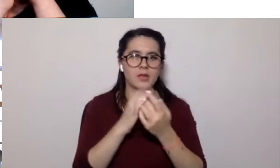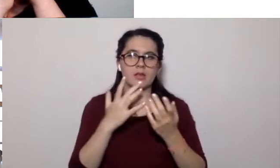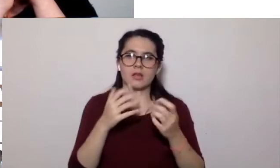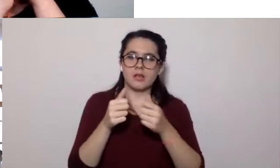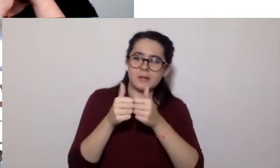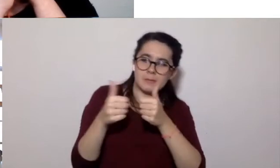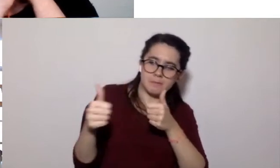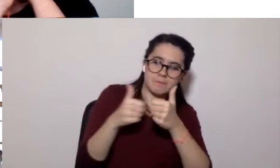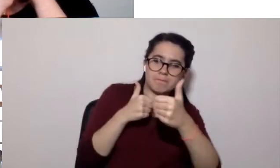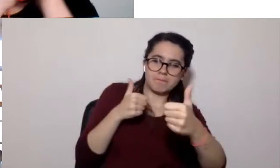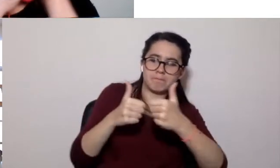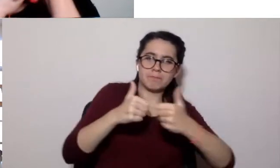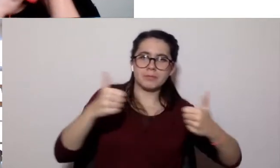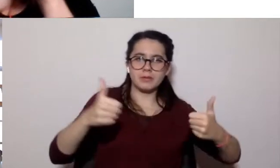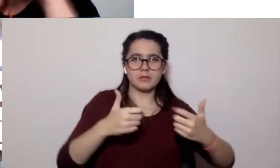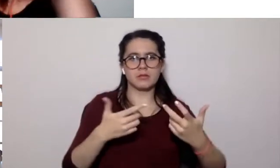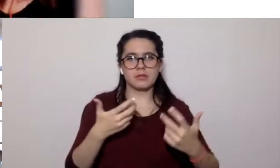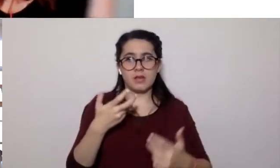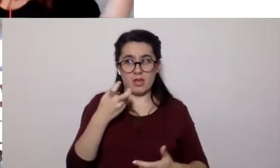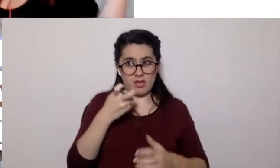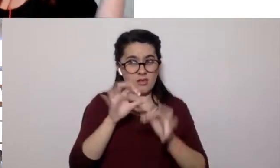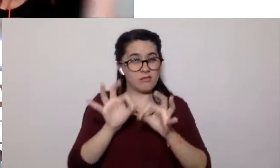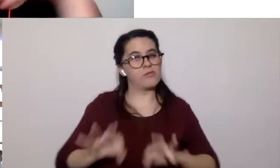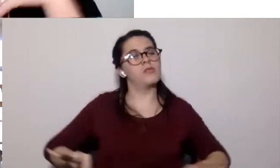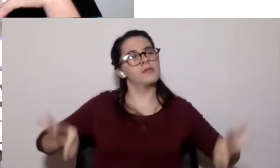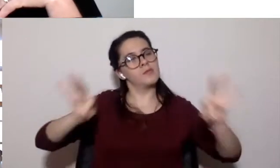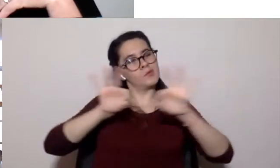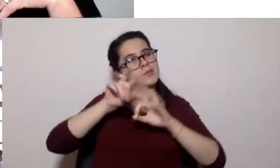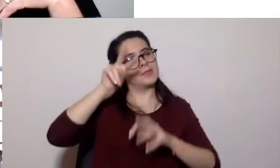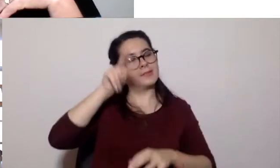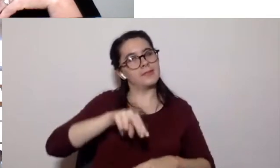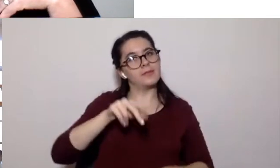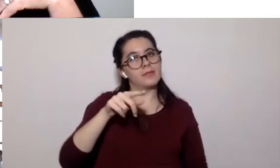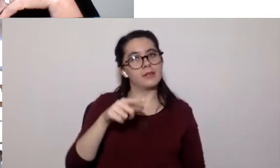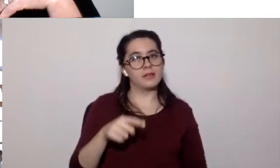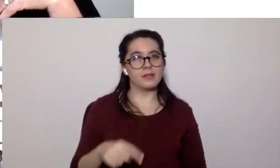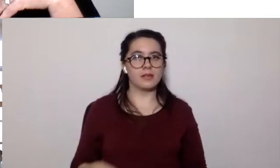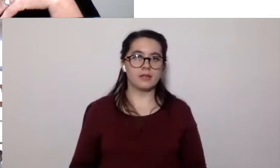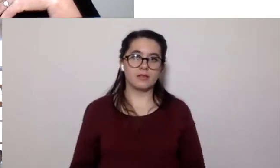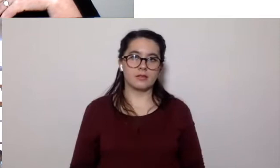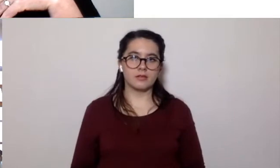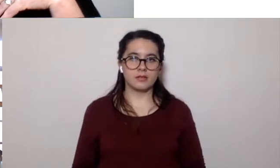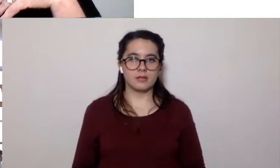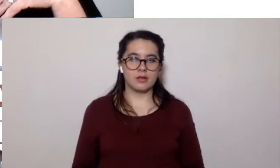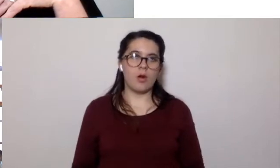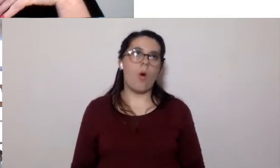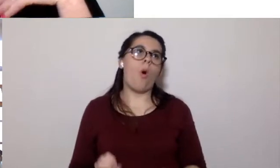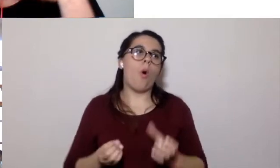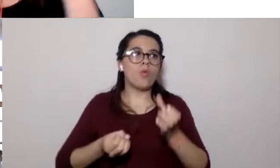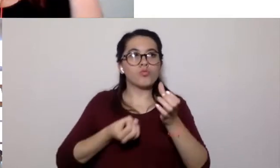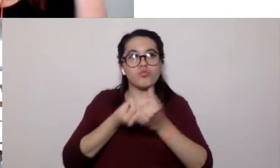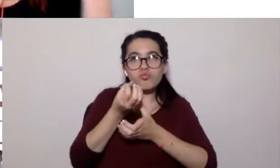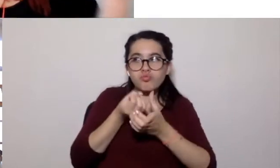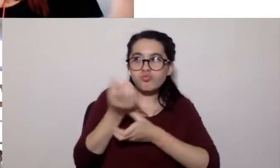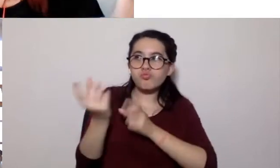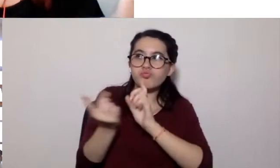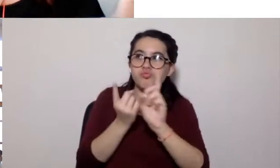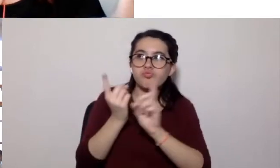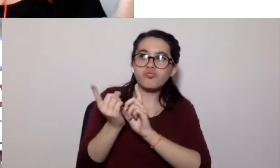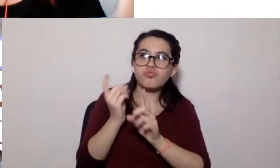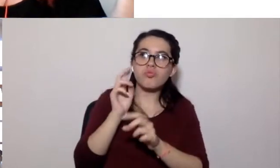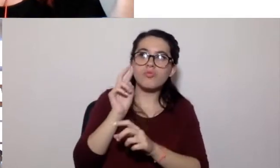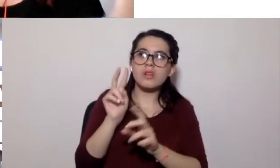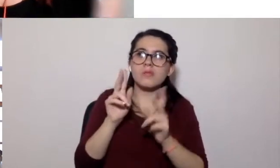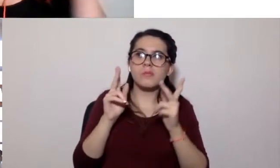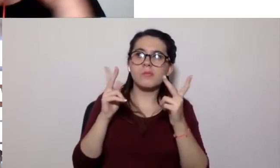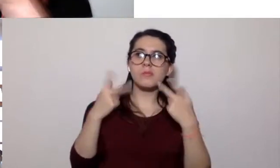cerquitita. Esto es importante, ¿no? Realmente no habías visto a nadie, no habías ido a otro evento. Como que eso,